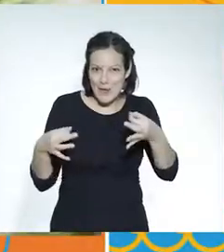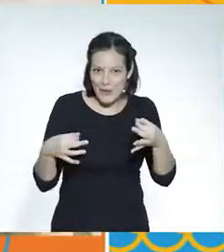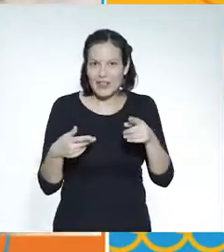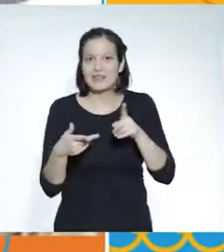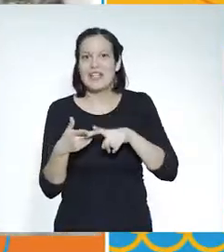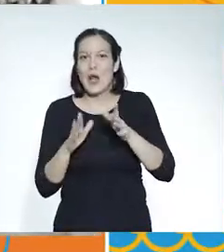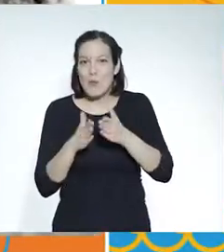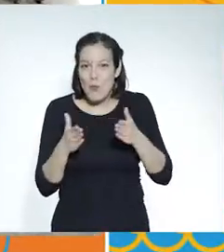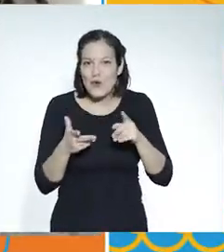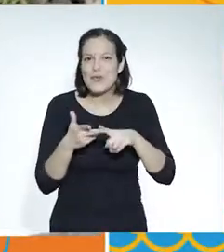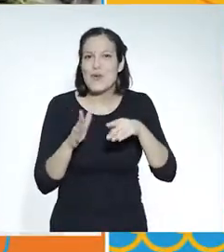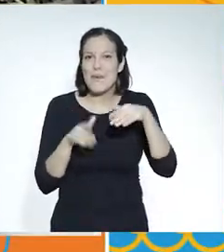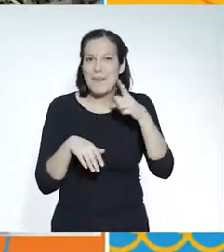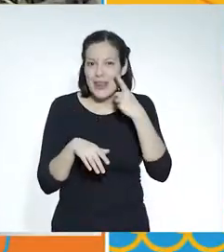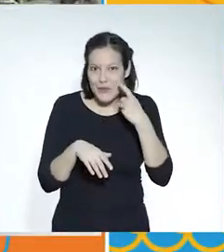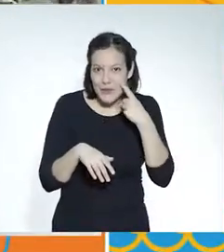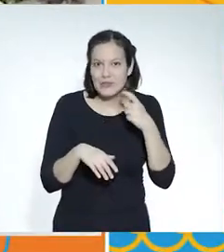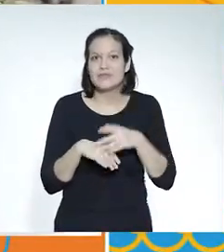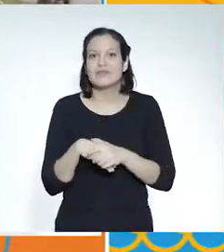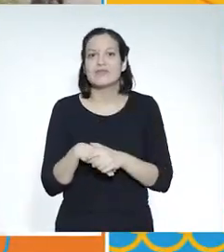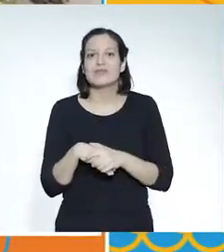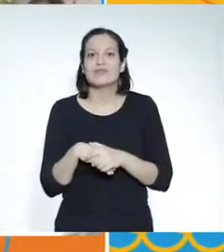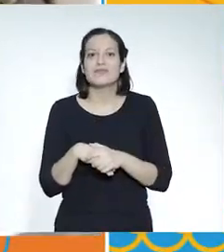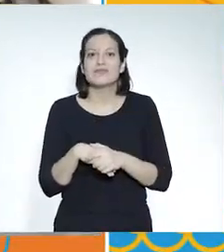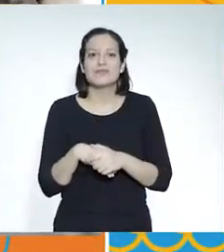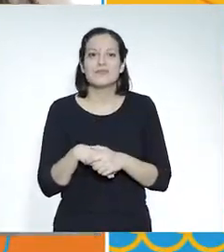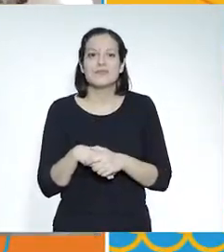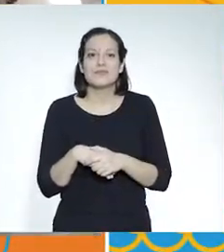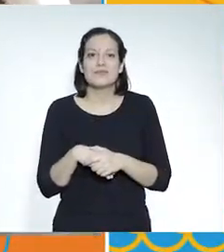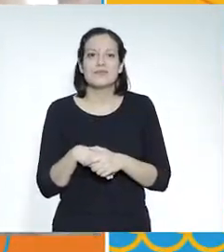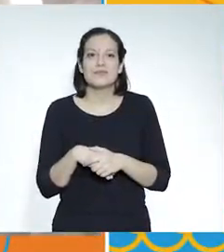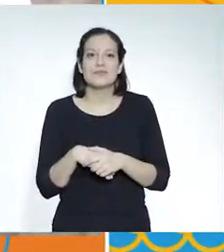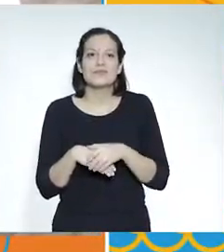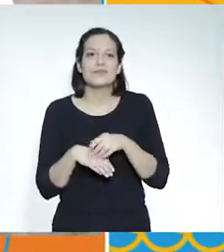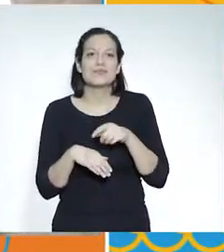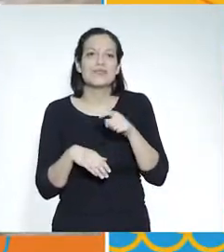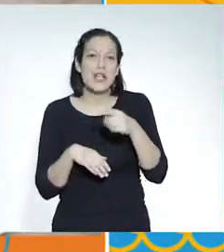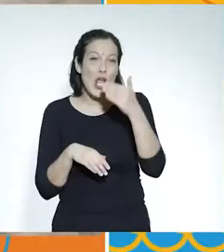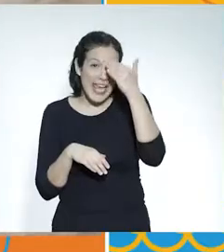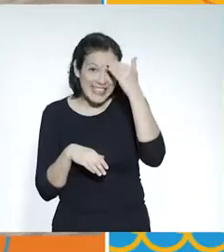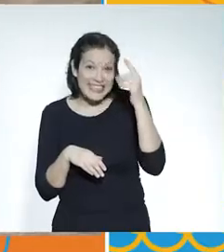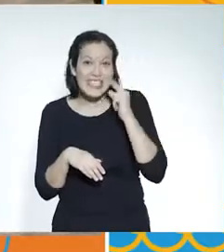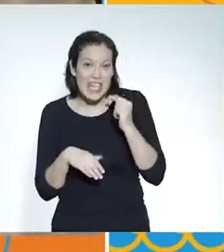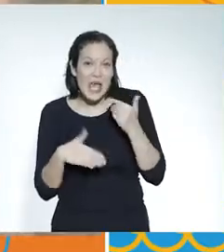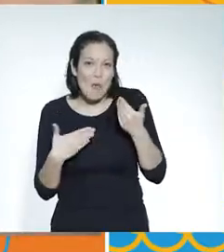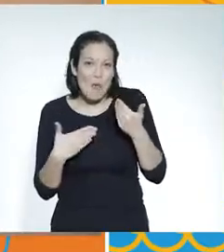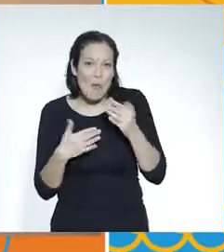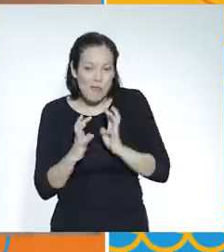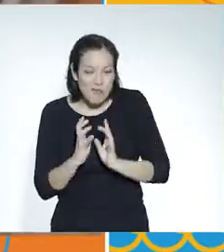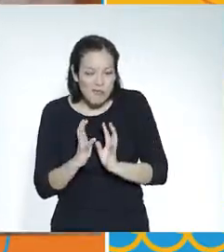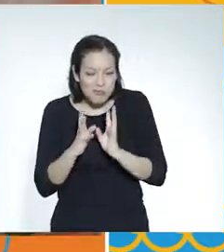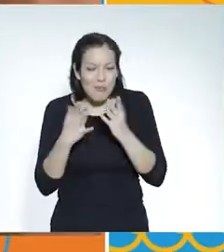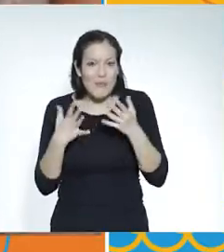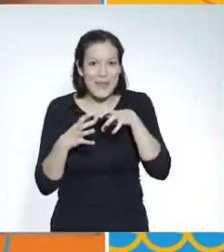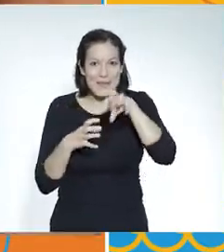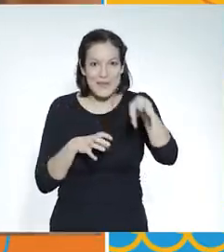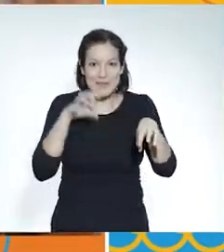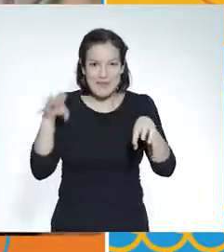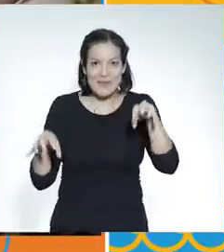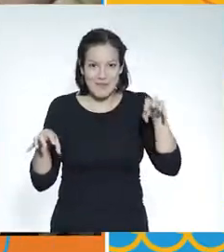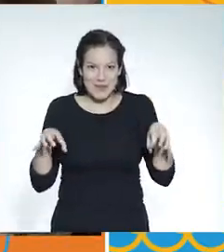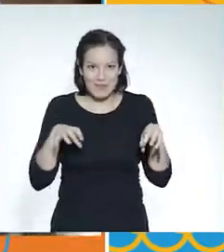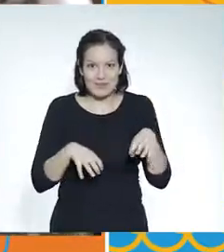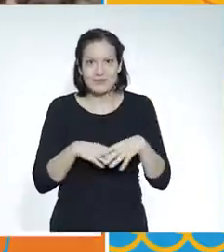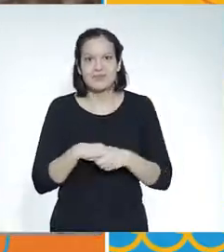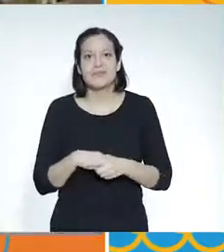repollos más cebolla. Miren qué linda la cebollita. Esto en 15 días va a estar para trasplantar. Y acá tenemos entonces